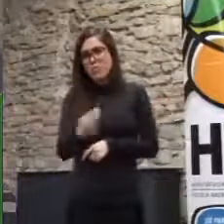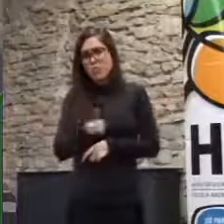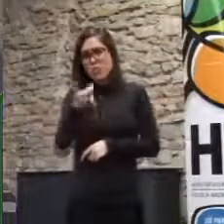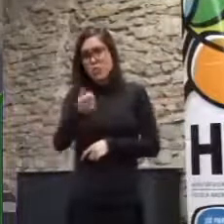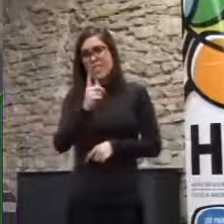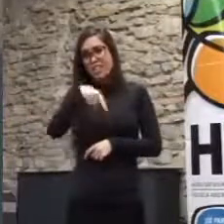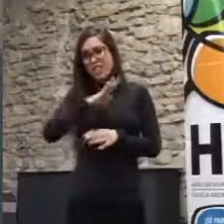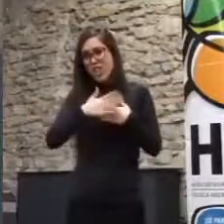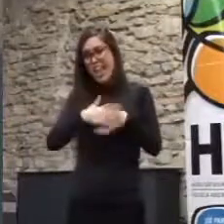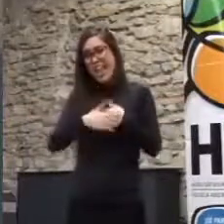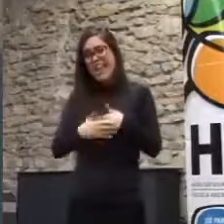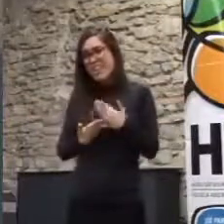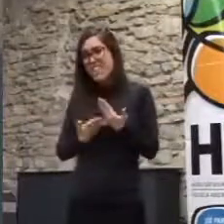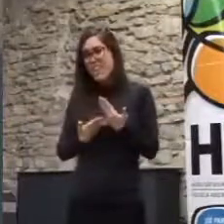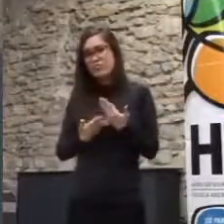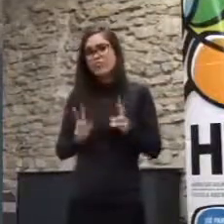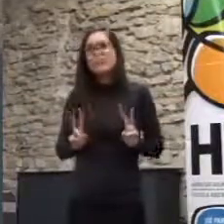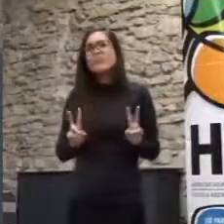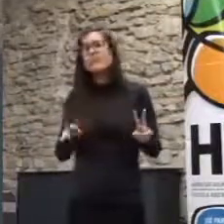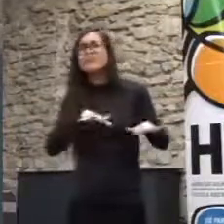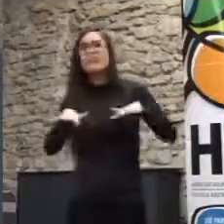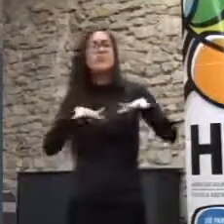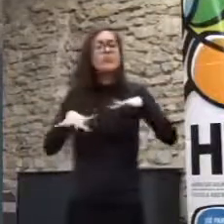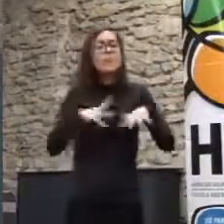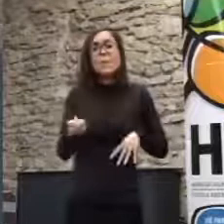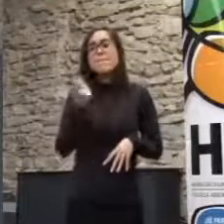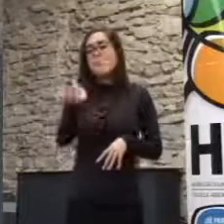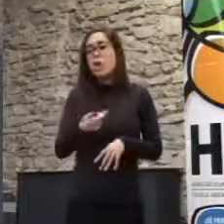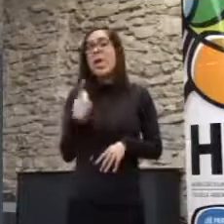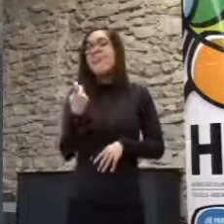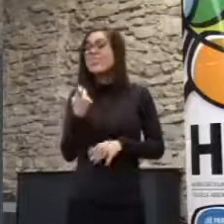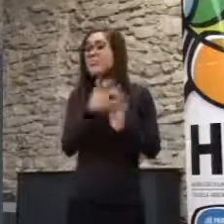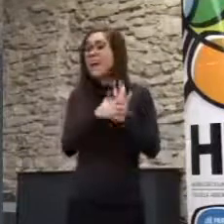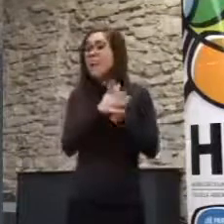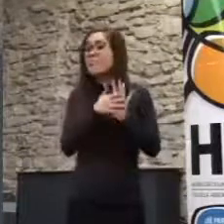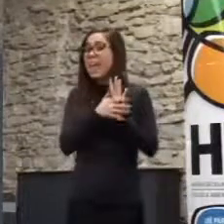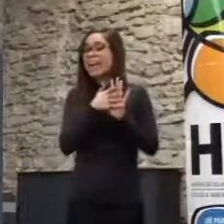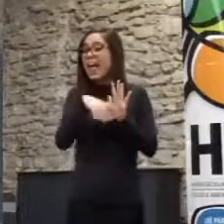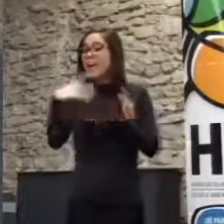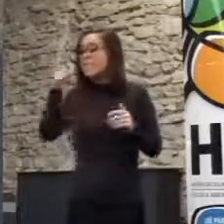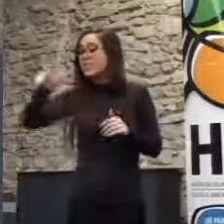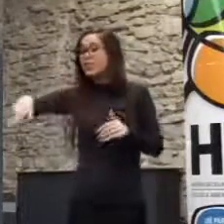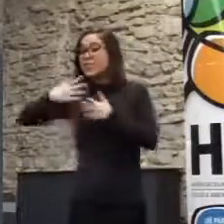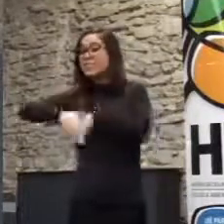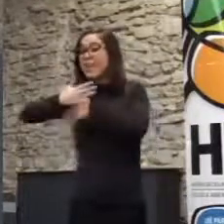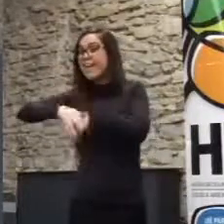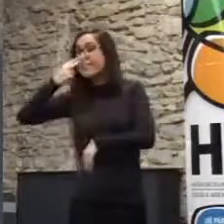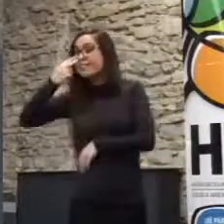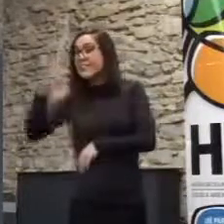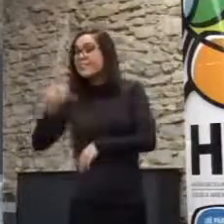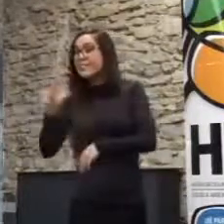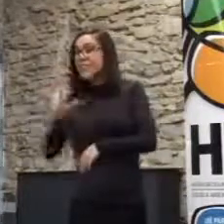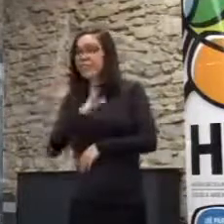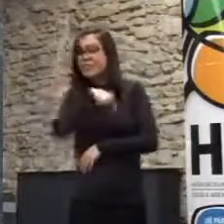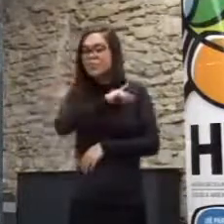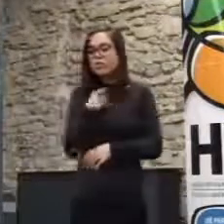salimos muy poquito. Y que tenemos que salir a hablar de las cosas que le importan a la gente de la calle, pero es que no estamos en la calle.